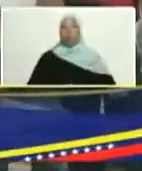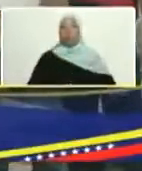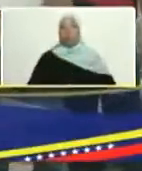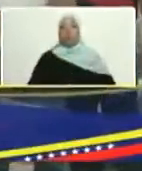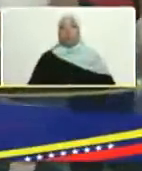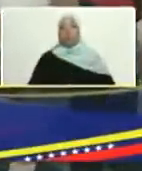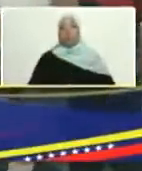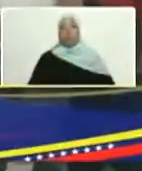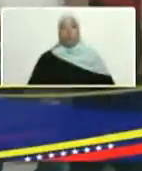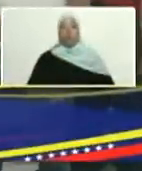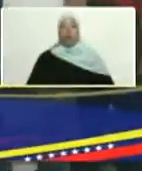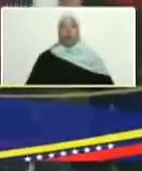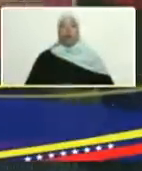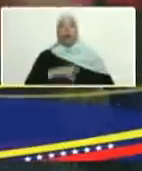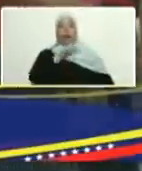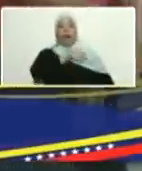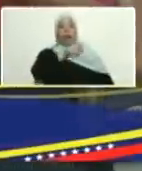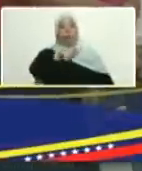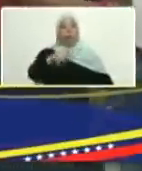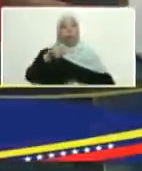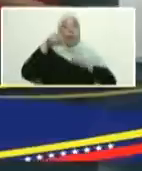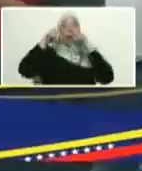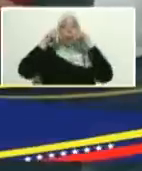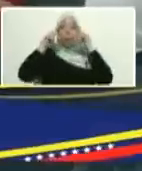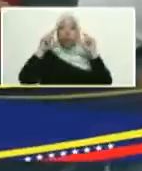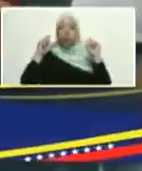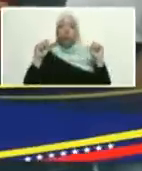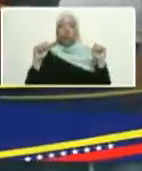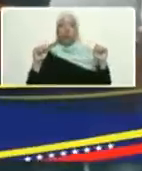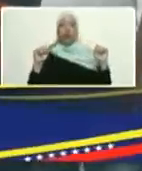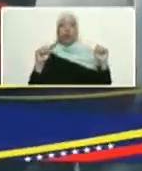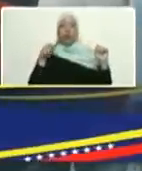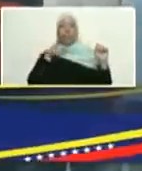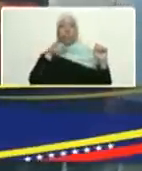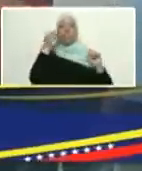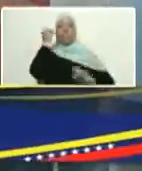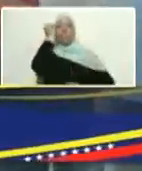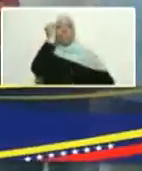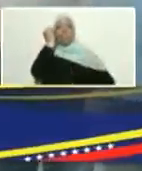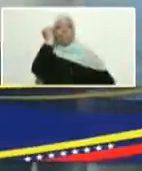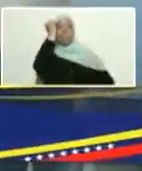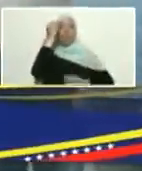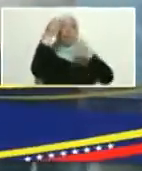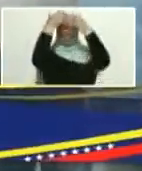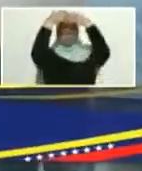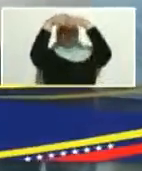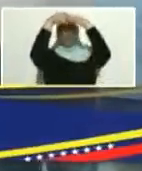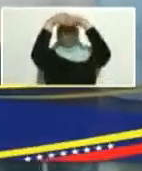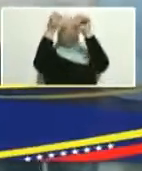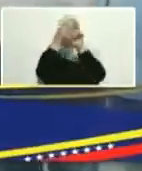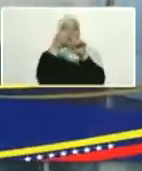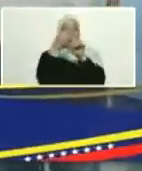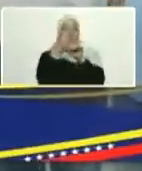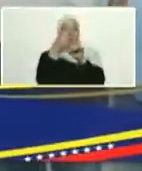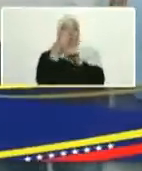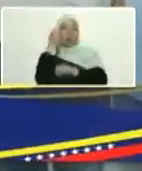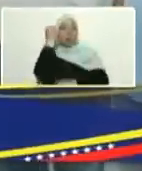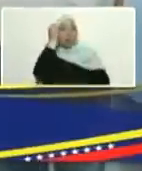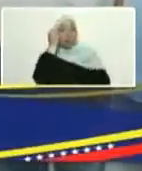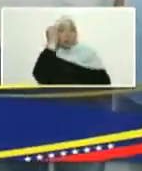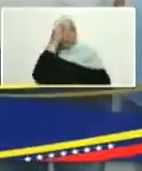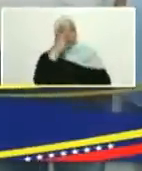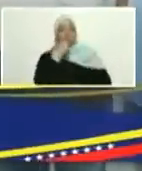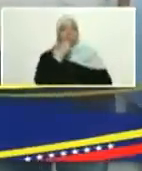Salió el ingenio de estos compañeros trabajadores, lo cual lograron la eliminación del